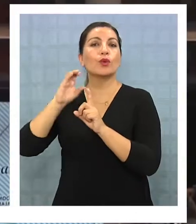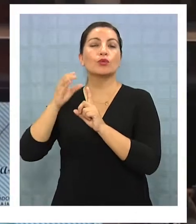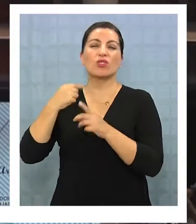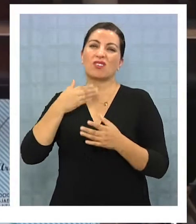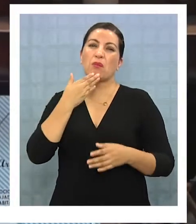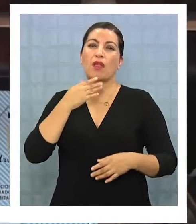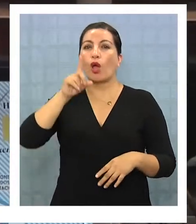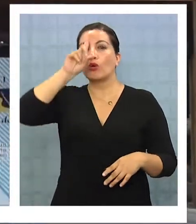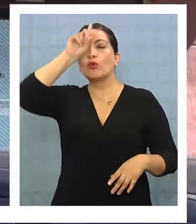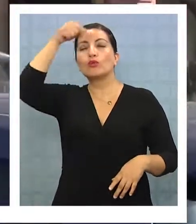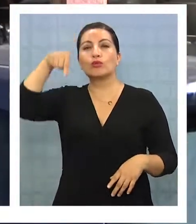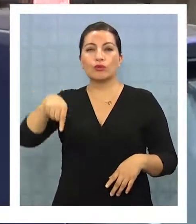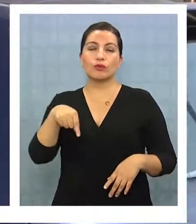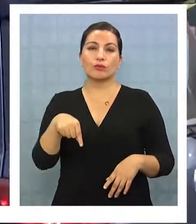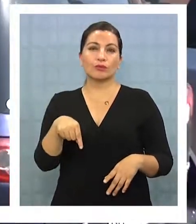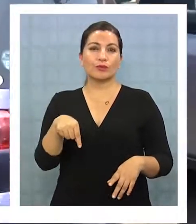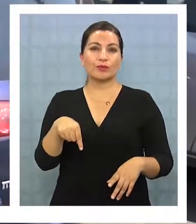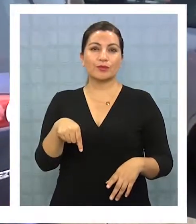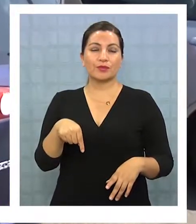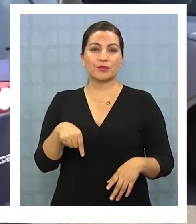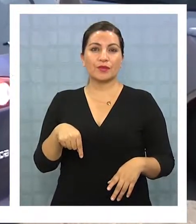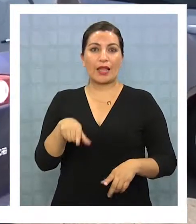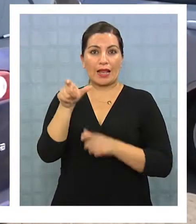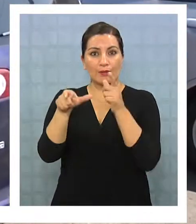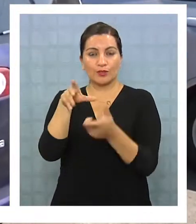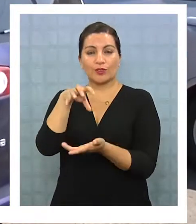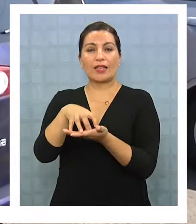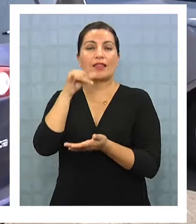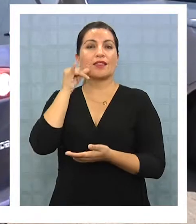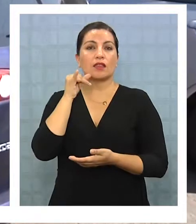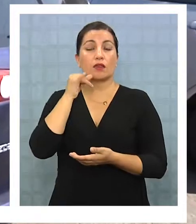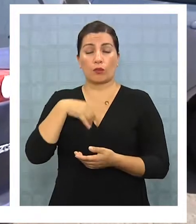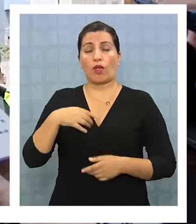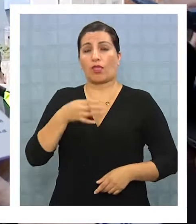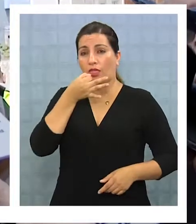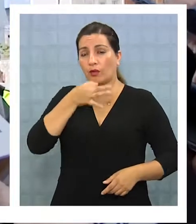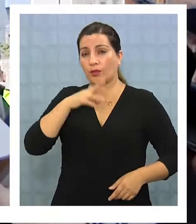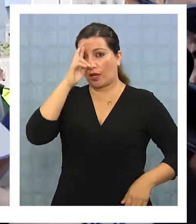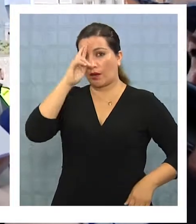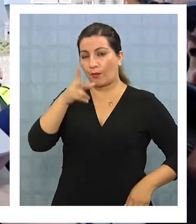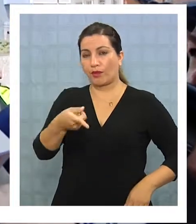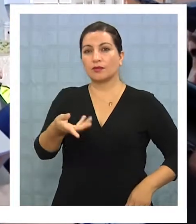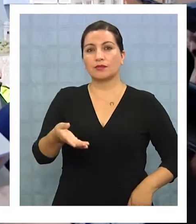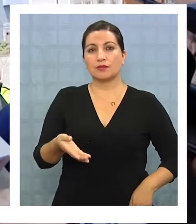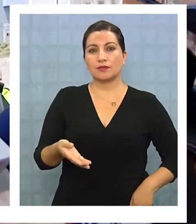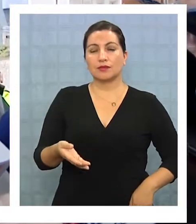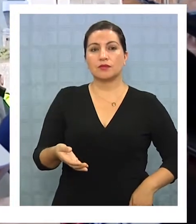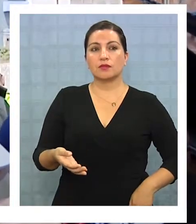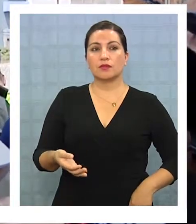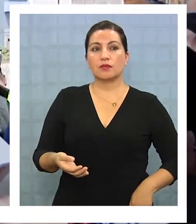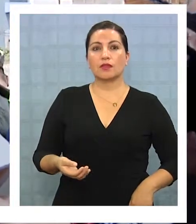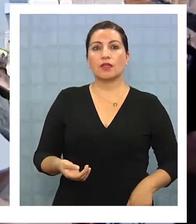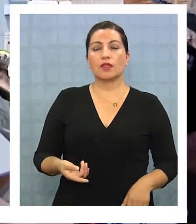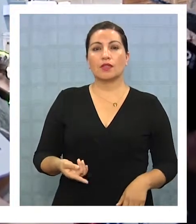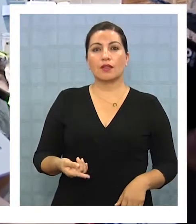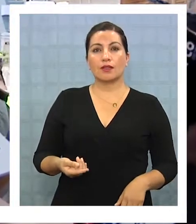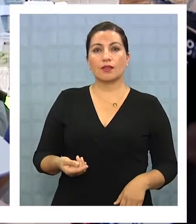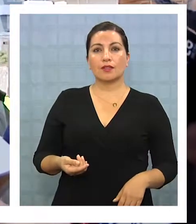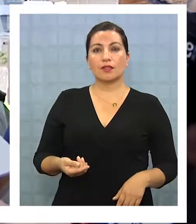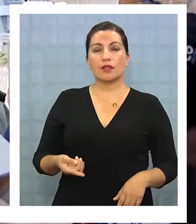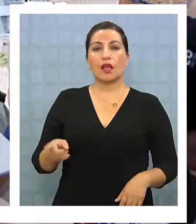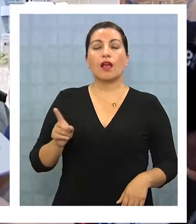costumbre de acá, de lo hiquiqueño, y lo digo con mucho respeto, que no es secreto para nadie, que